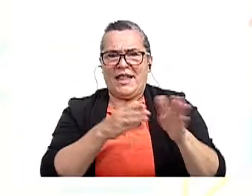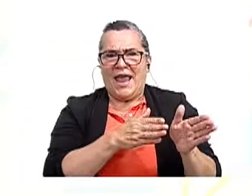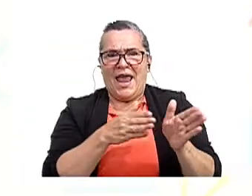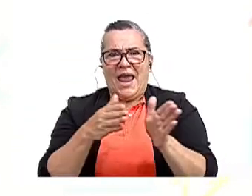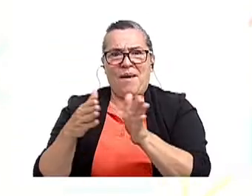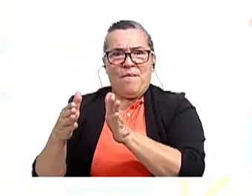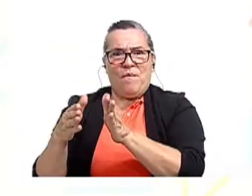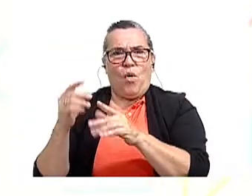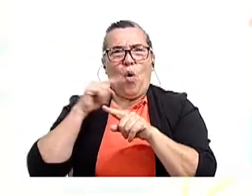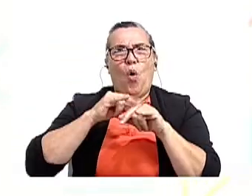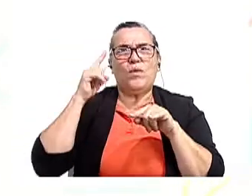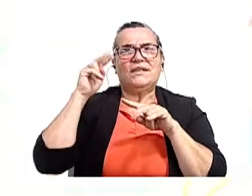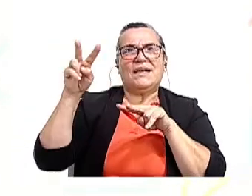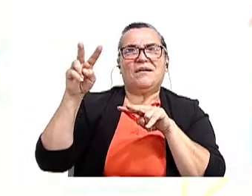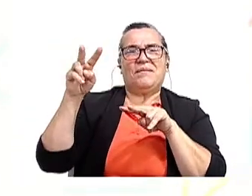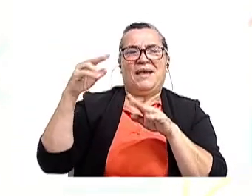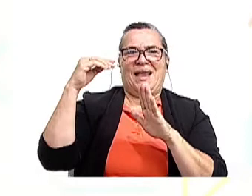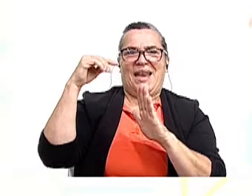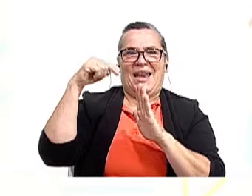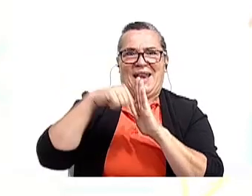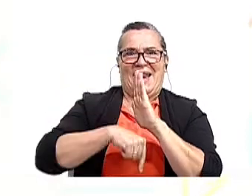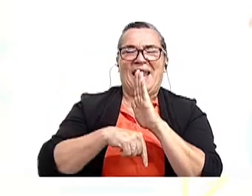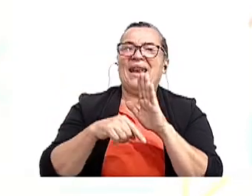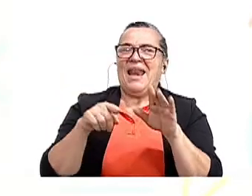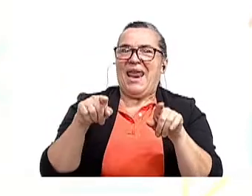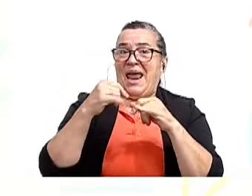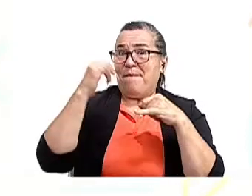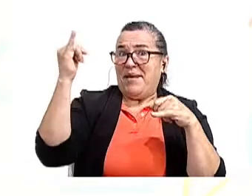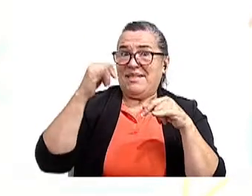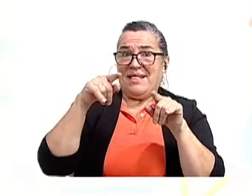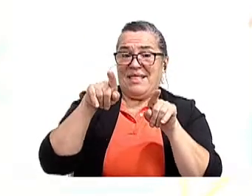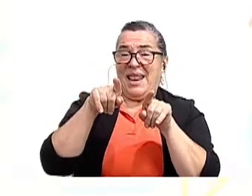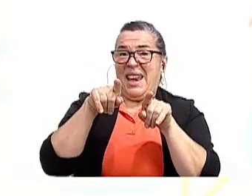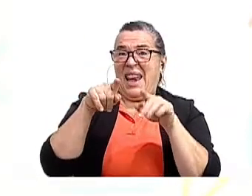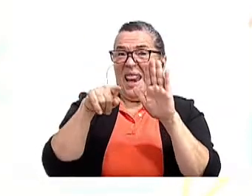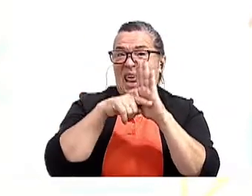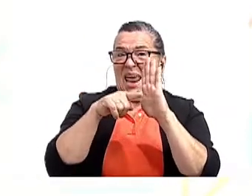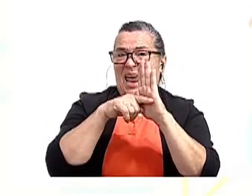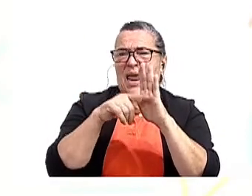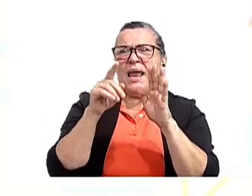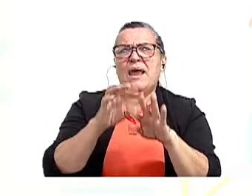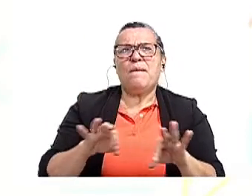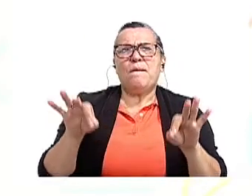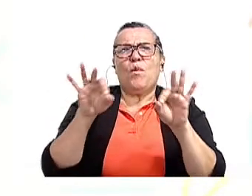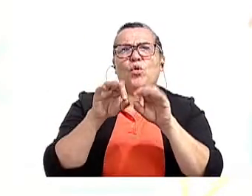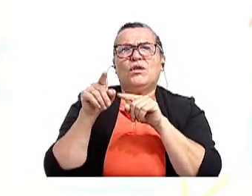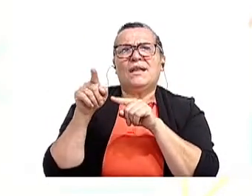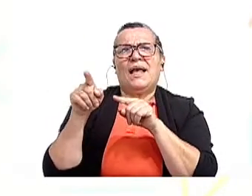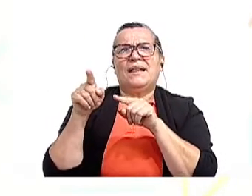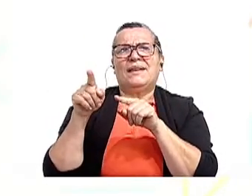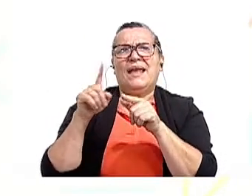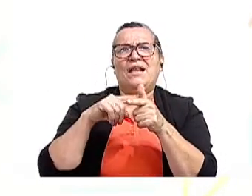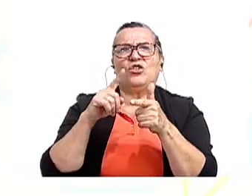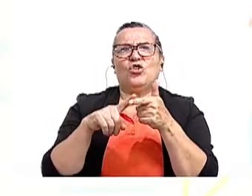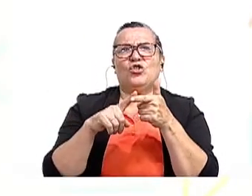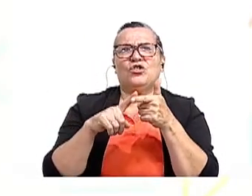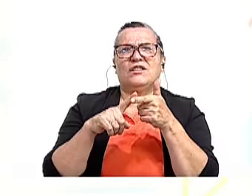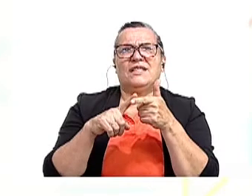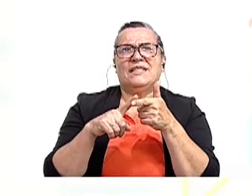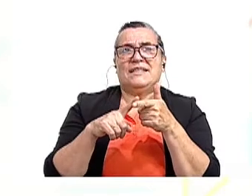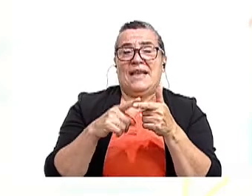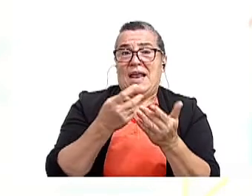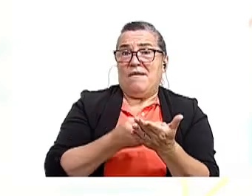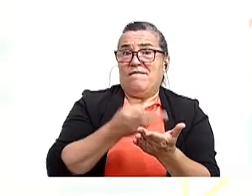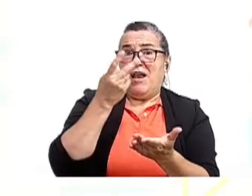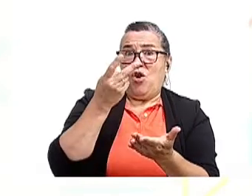la pendiente, nos dio un valor negativo. Qué importante en este momento ver que el